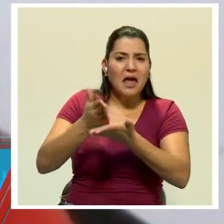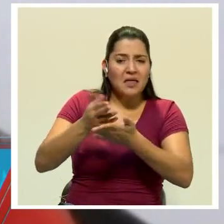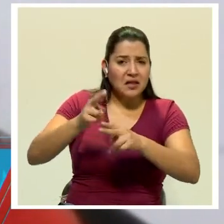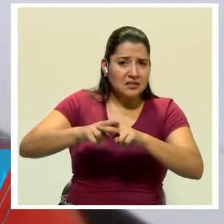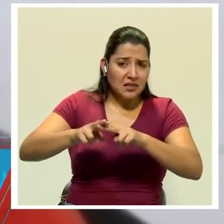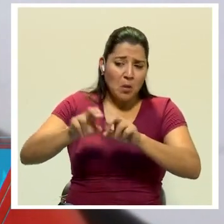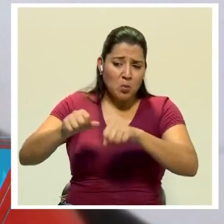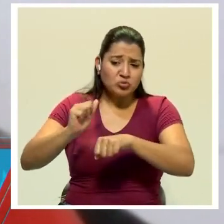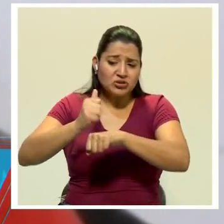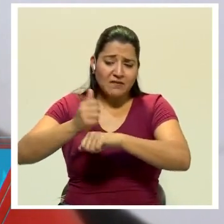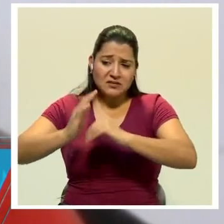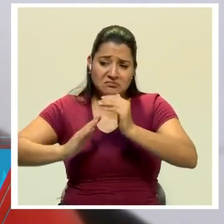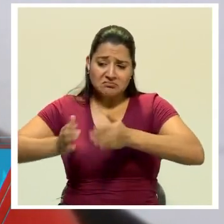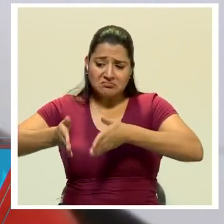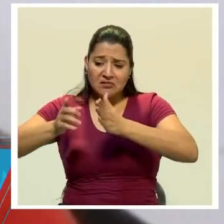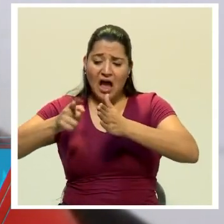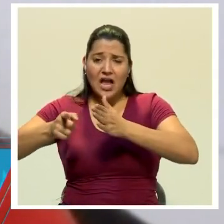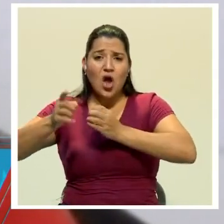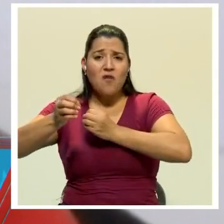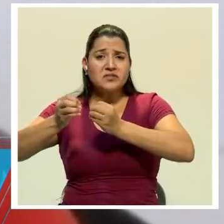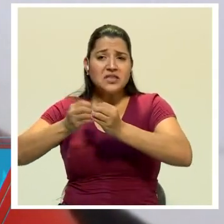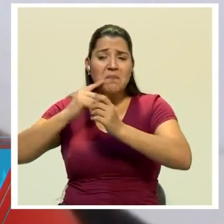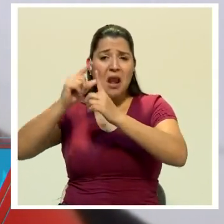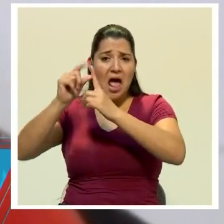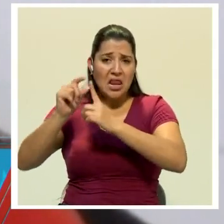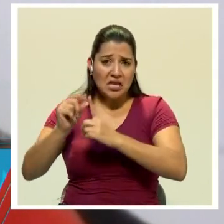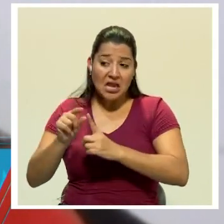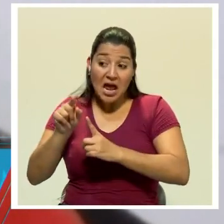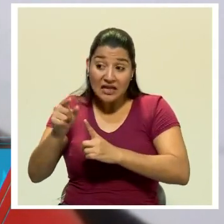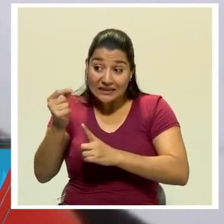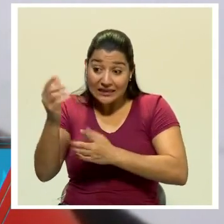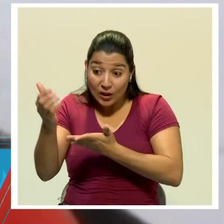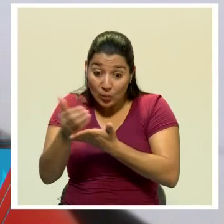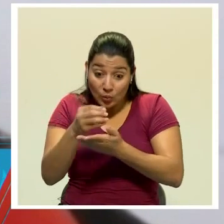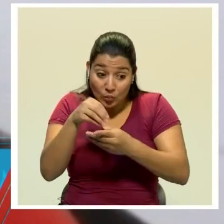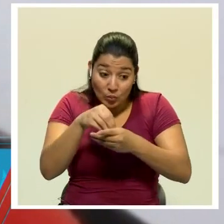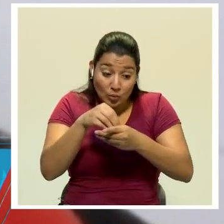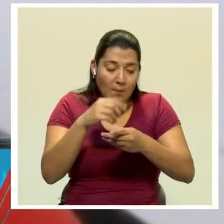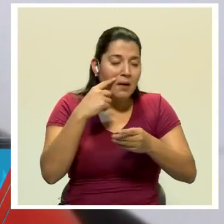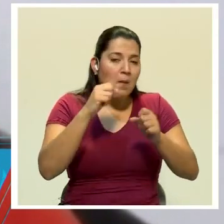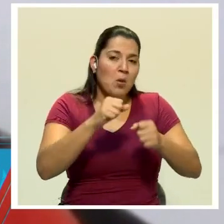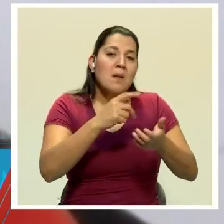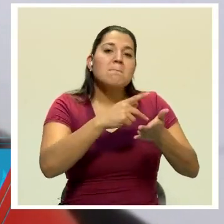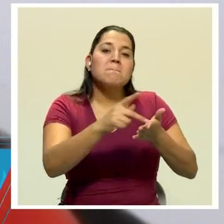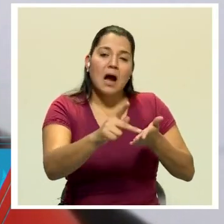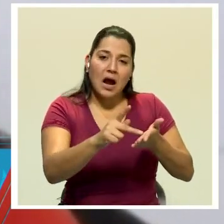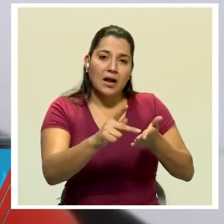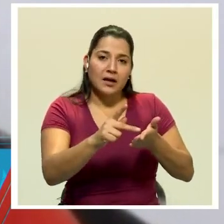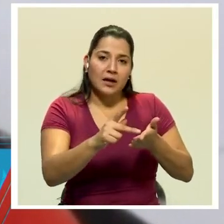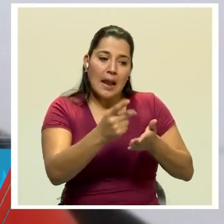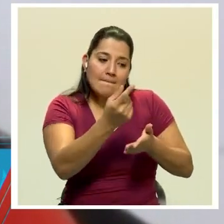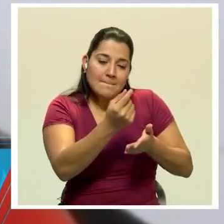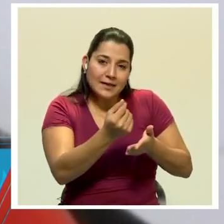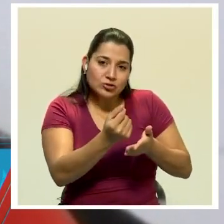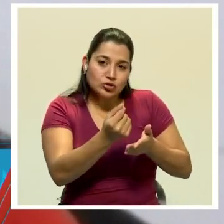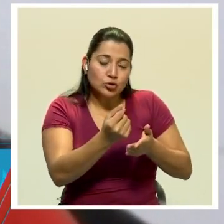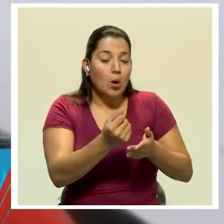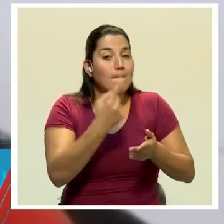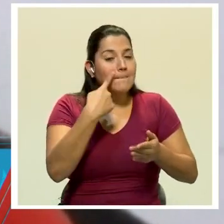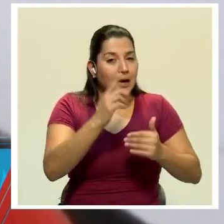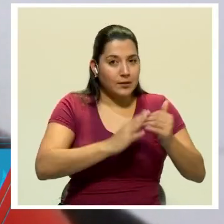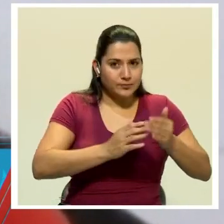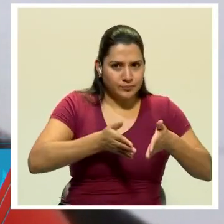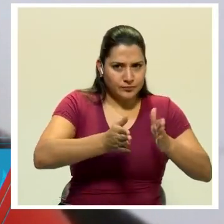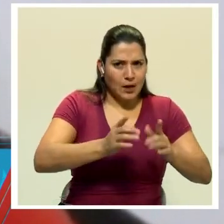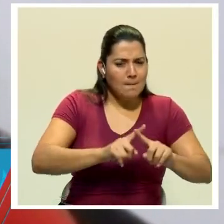poner como un ingreso dentro de la concesión. Pero bueno, el empréstito lo hemos tratado de manejar con muchísimo cuidado,